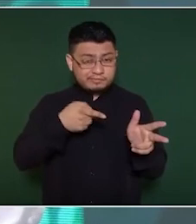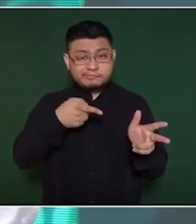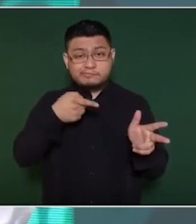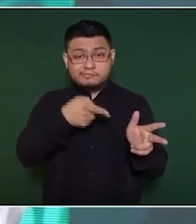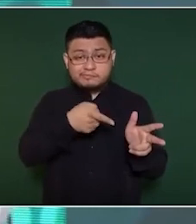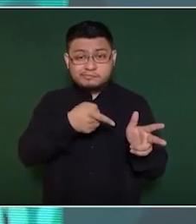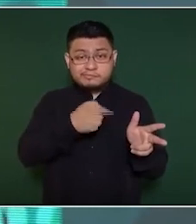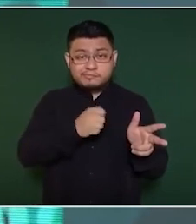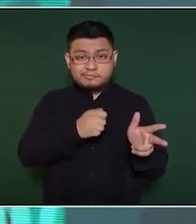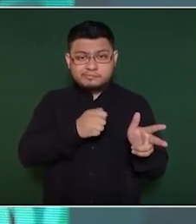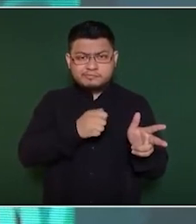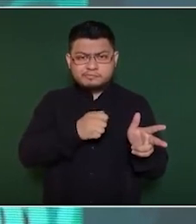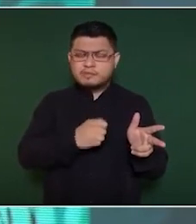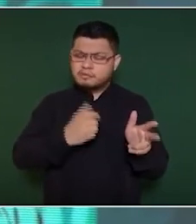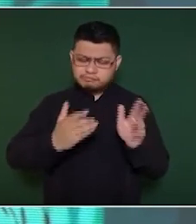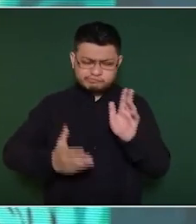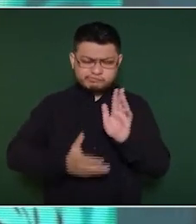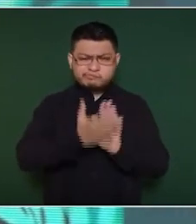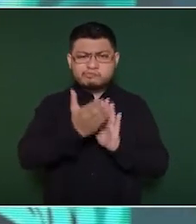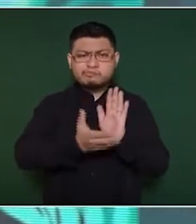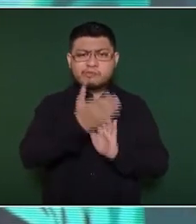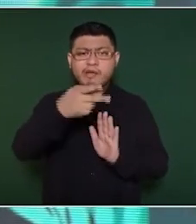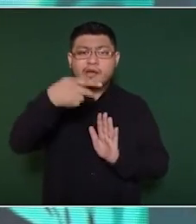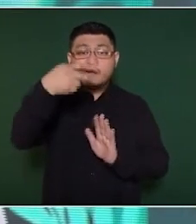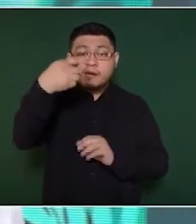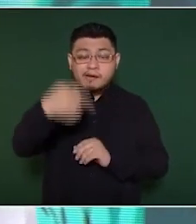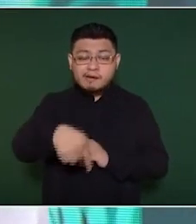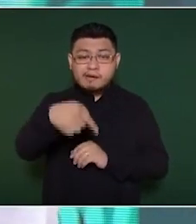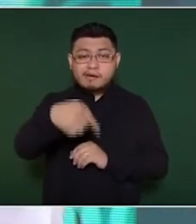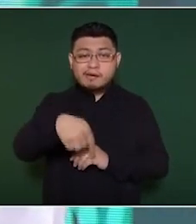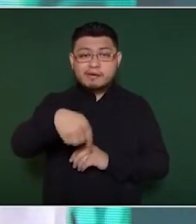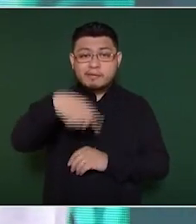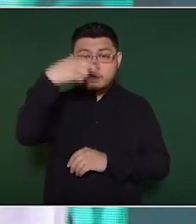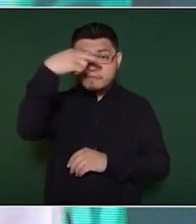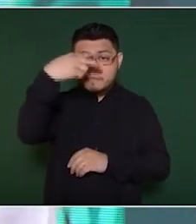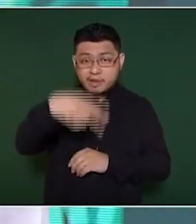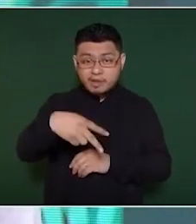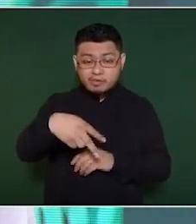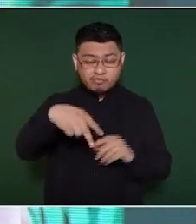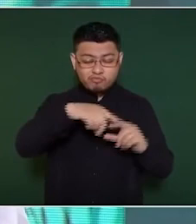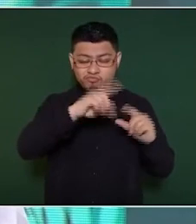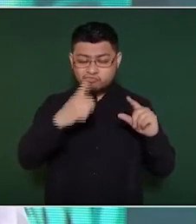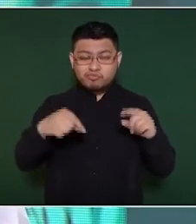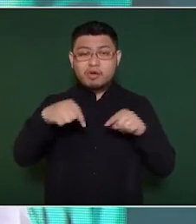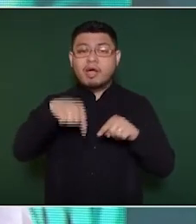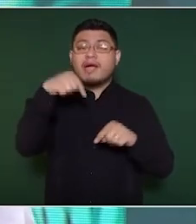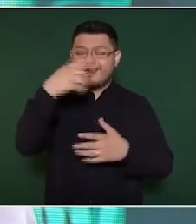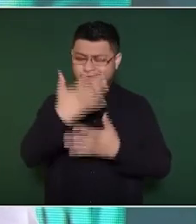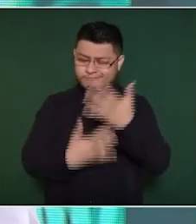se estén fabricando en México. Es una empresa